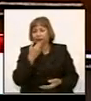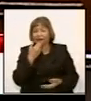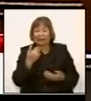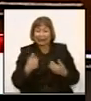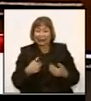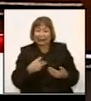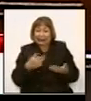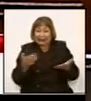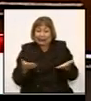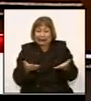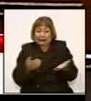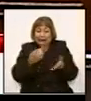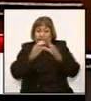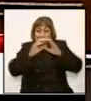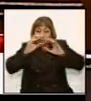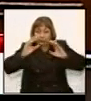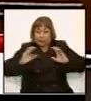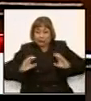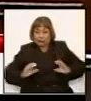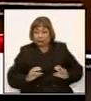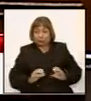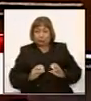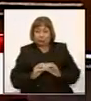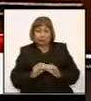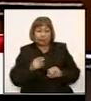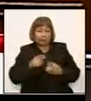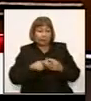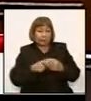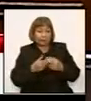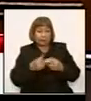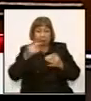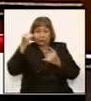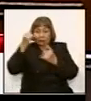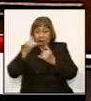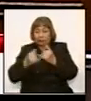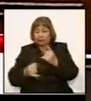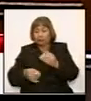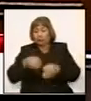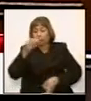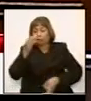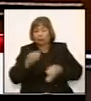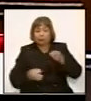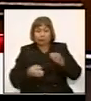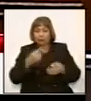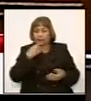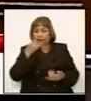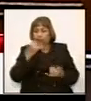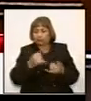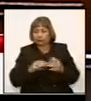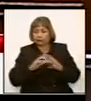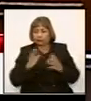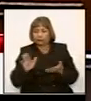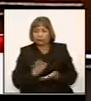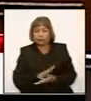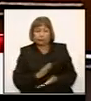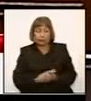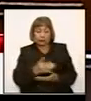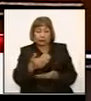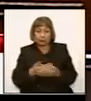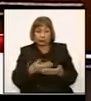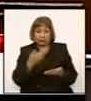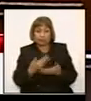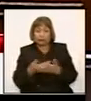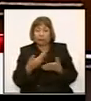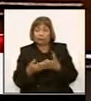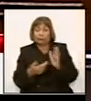ellos van a certificar el proceso desde el comienzo y al final será el juez el que determine con el acopio de todas esas pruebas